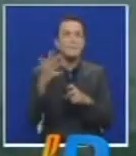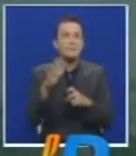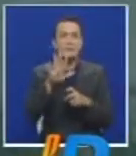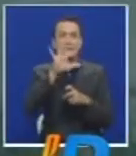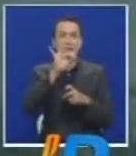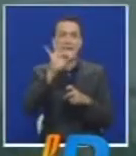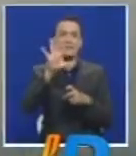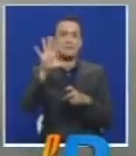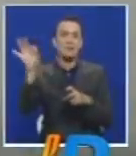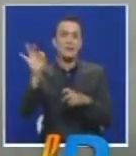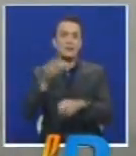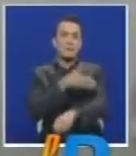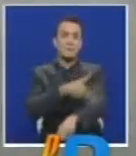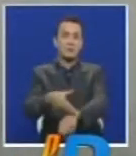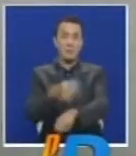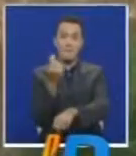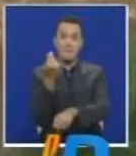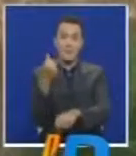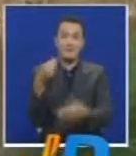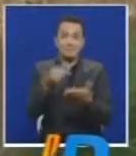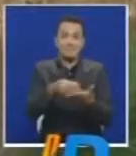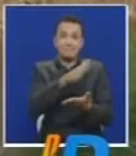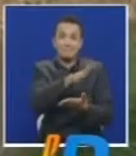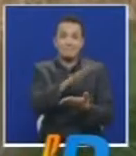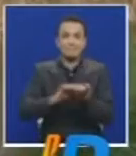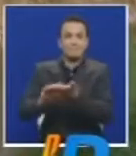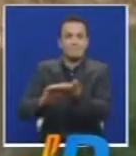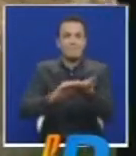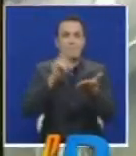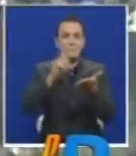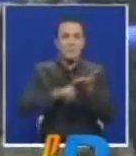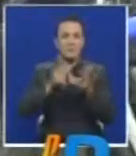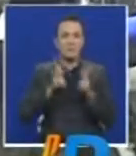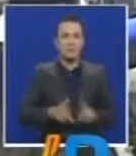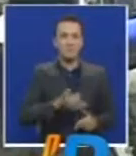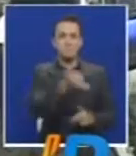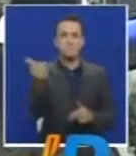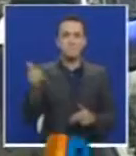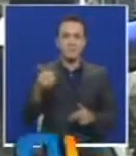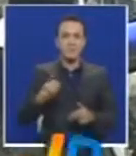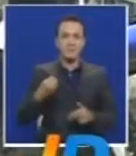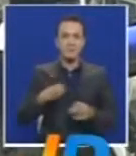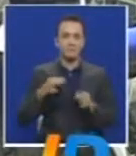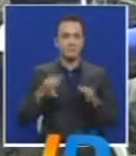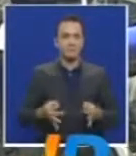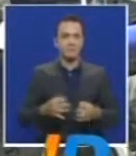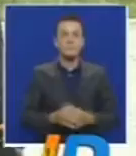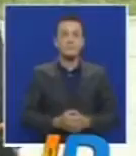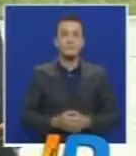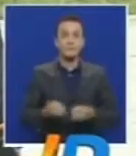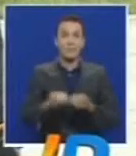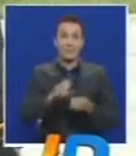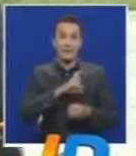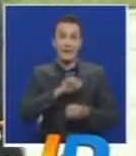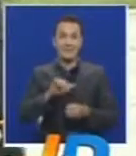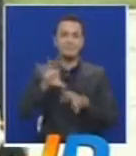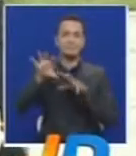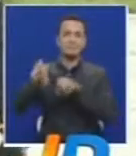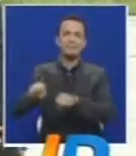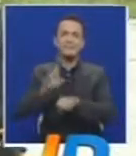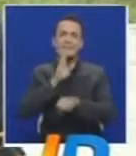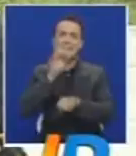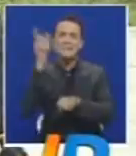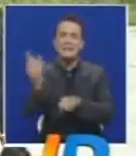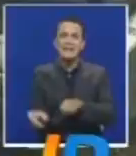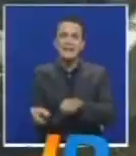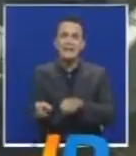fueron invertidos en este proyecto que beneficiará a alrededor de 1000 personas. Y en Cali, fue capturado en aparente estado de